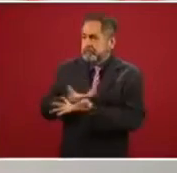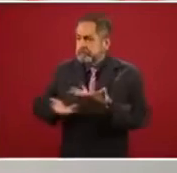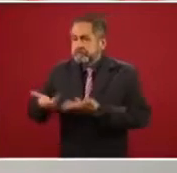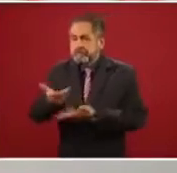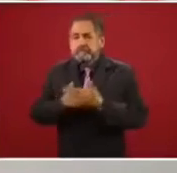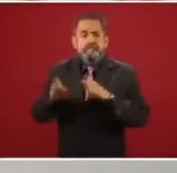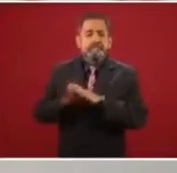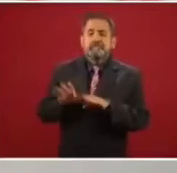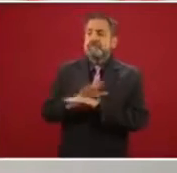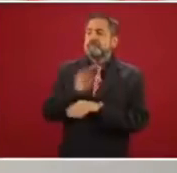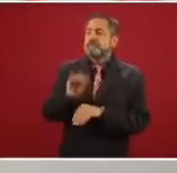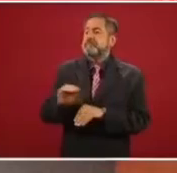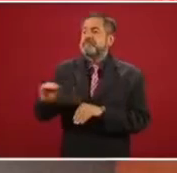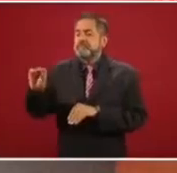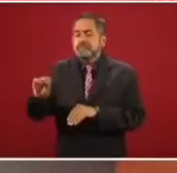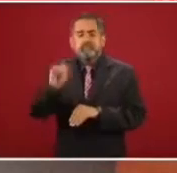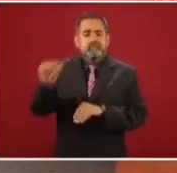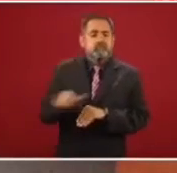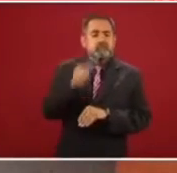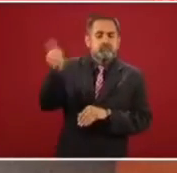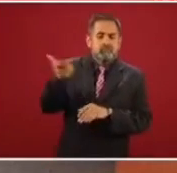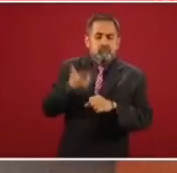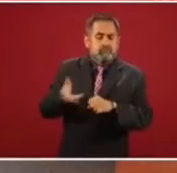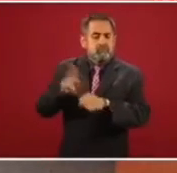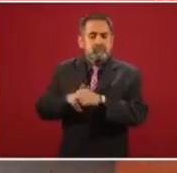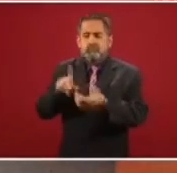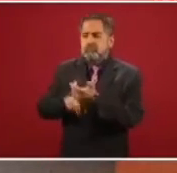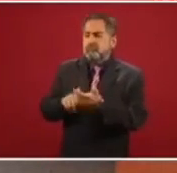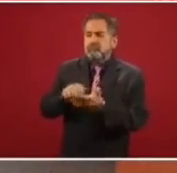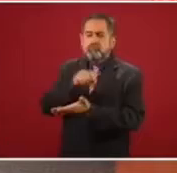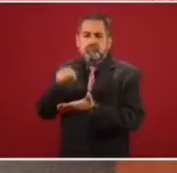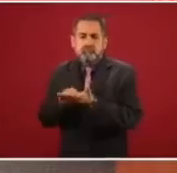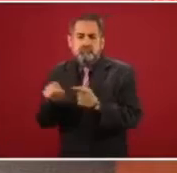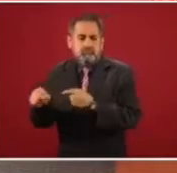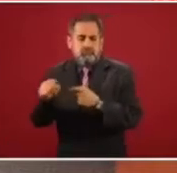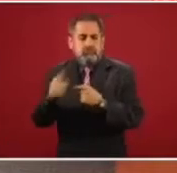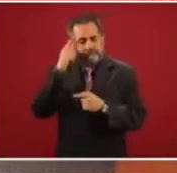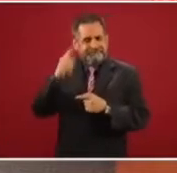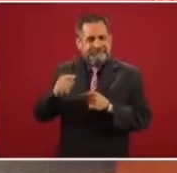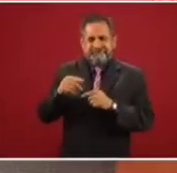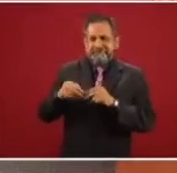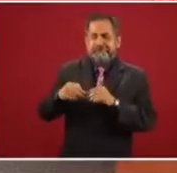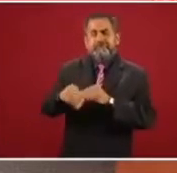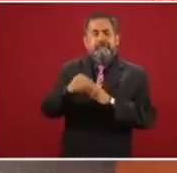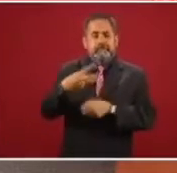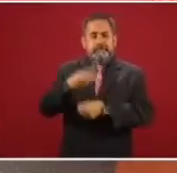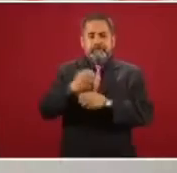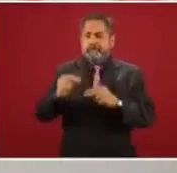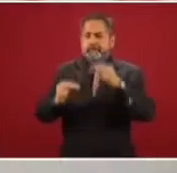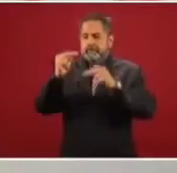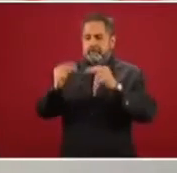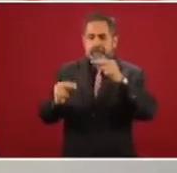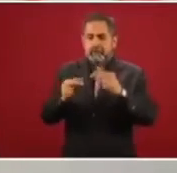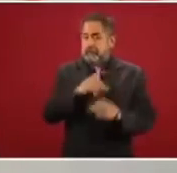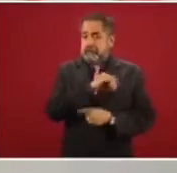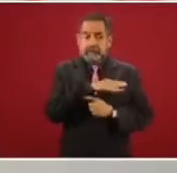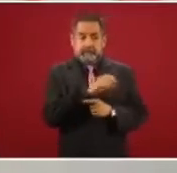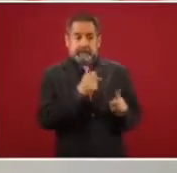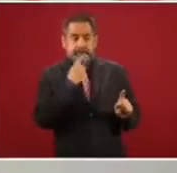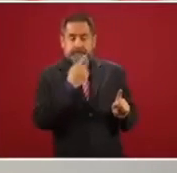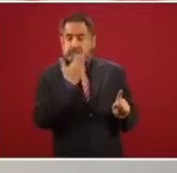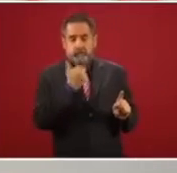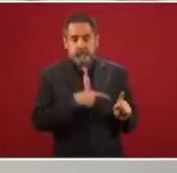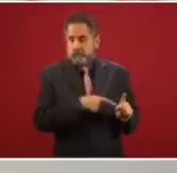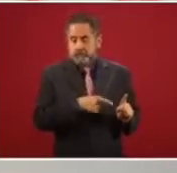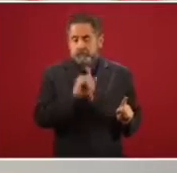referimos a estas personas a otros elementos del sector ya en el tercer nivel tercer nivel que no tiene links bienestar